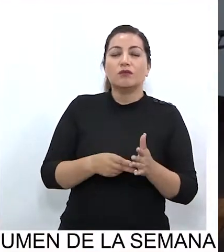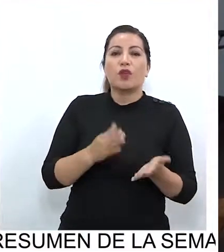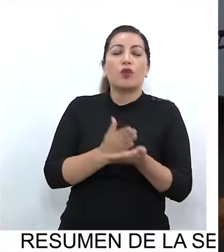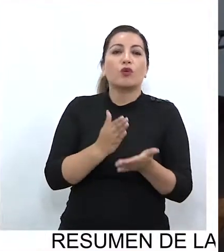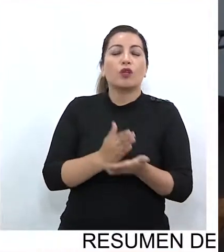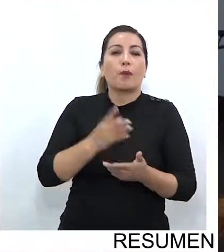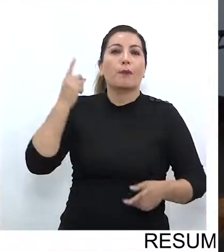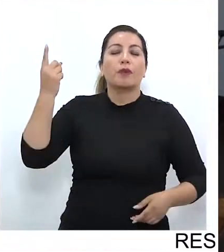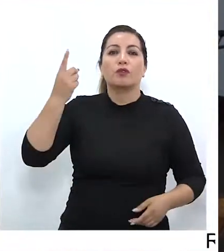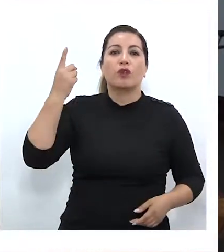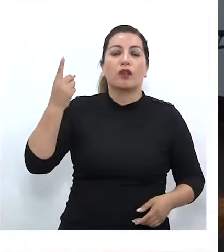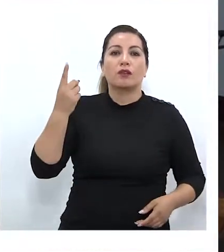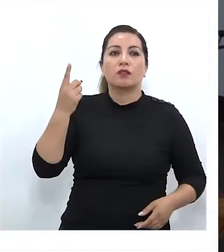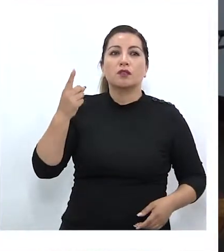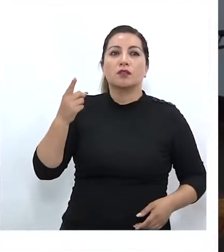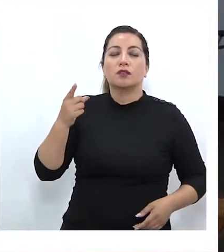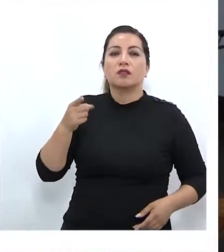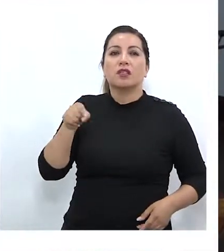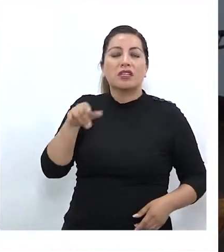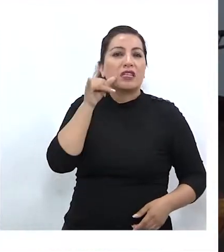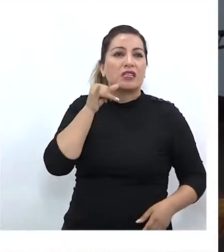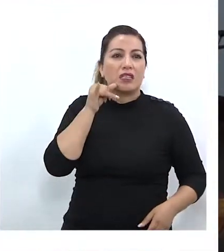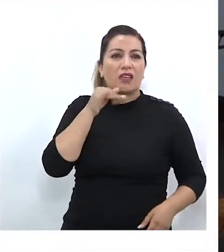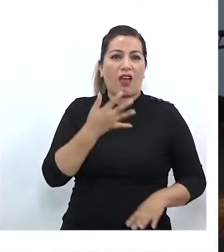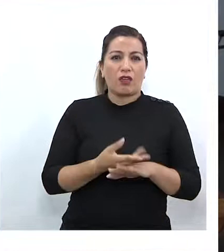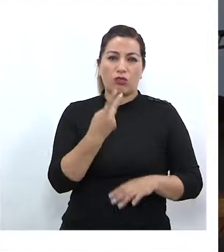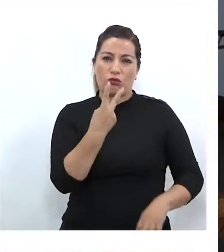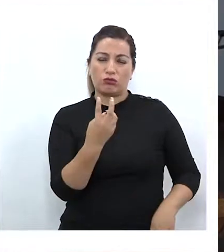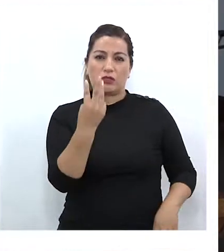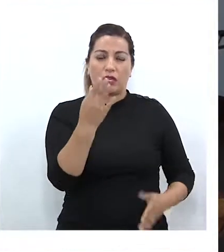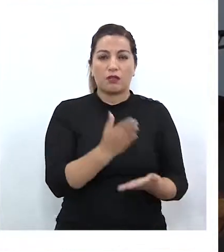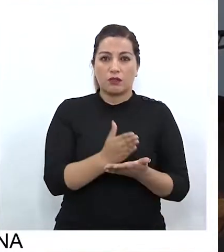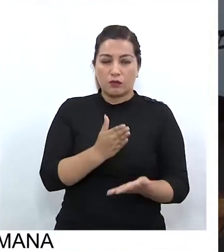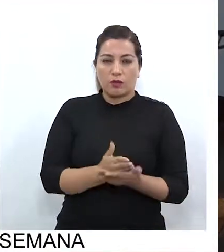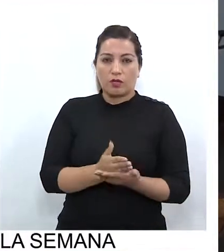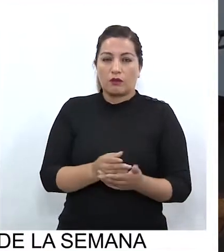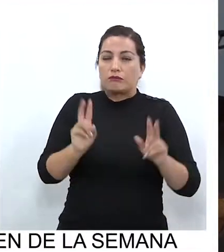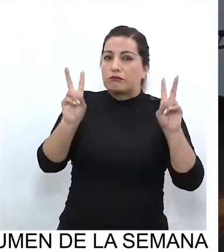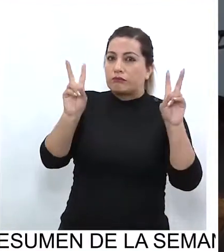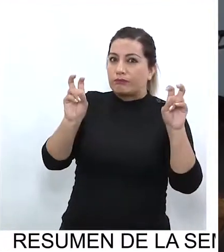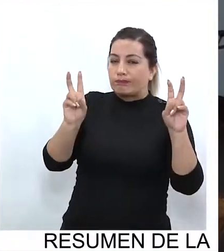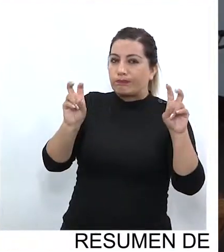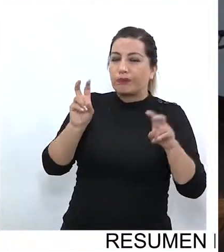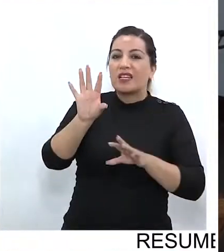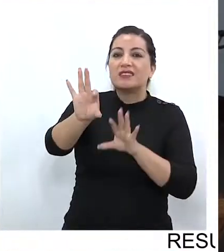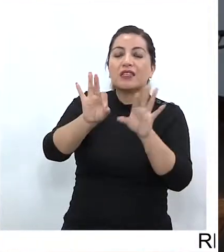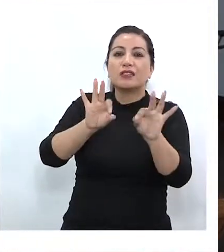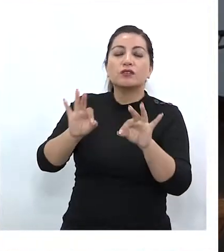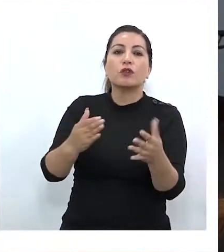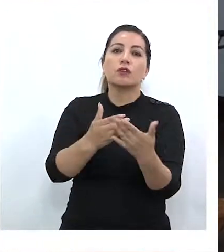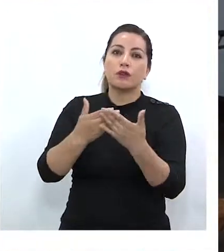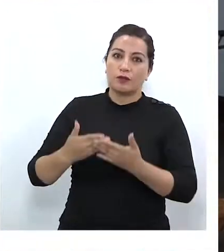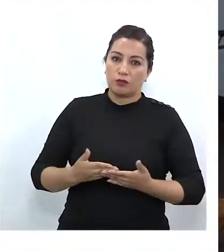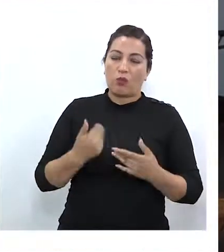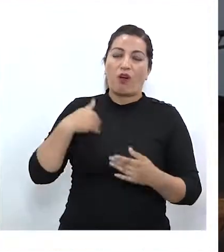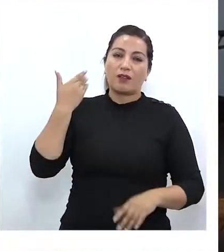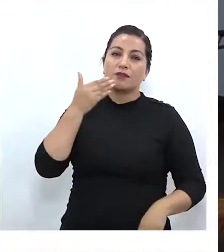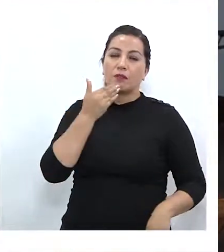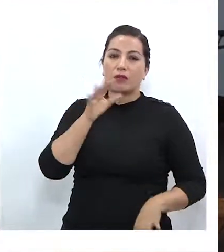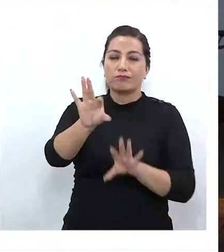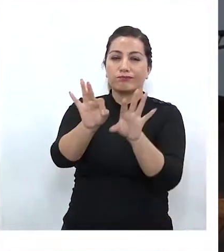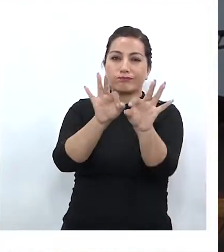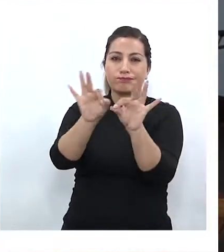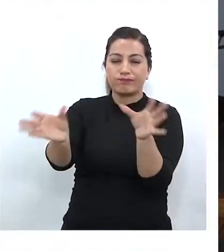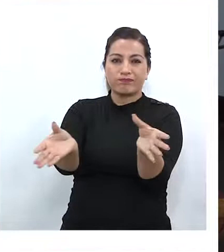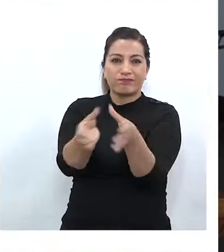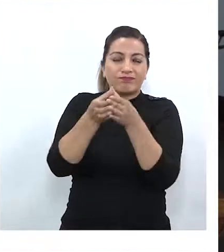particulares subvencionados, y el caso de acá en Iquique, ¿cierto?, existen 2 o 3 colegios que, entre comillas, ¿cierto?, seleccionan a sus alumnos o los seleccionaban